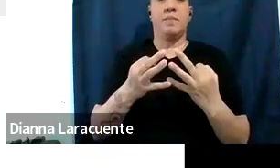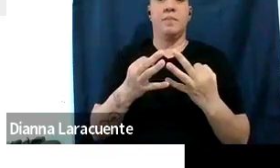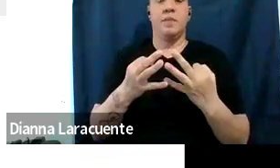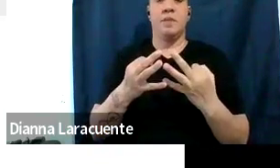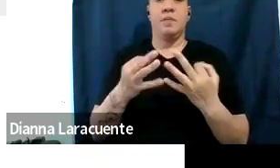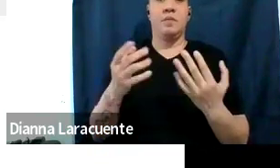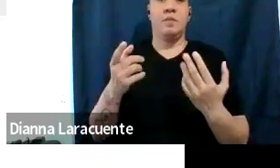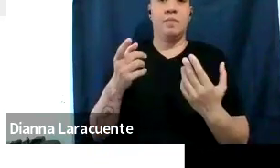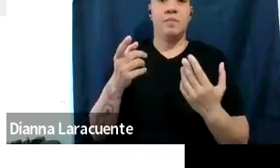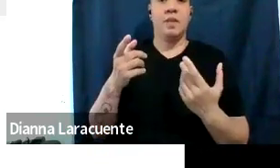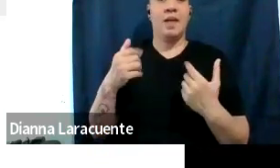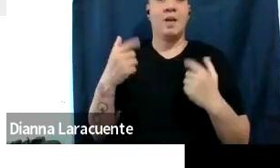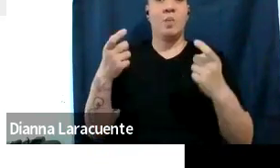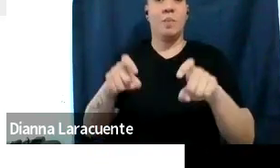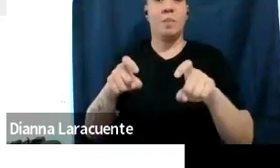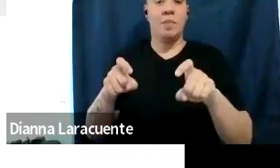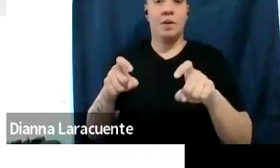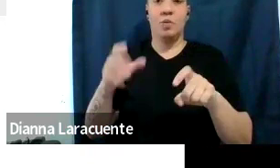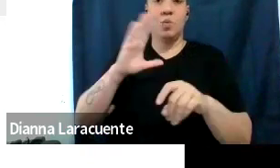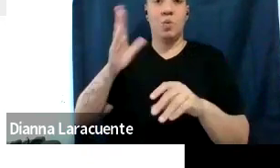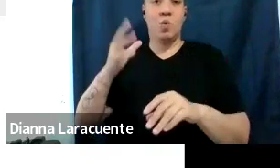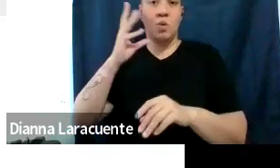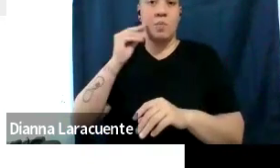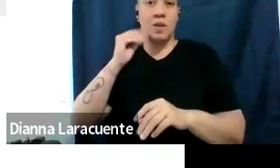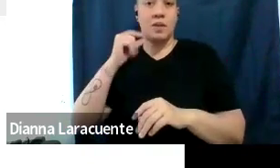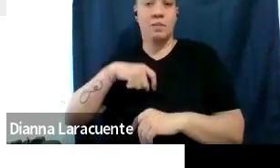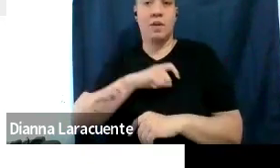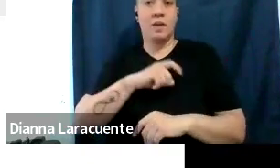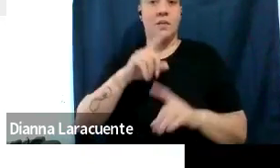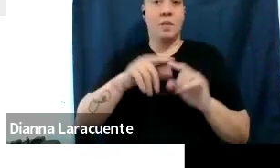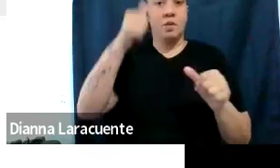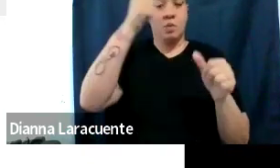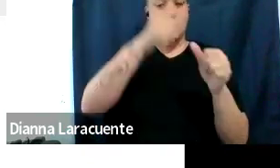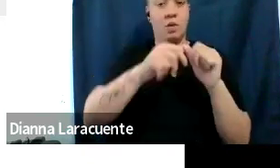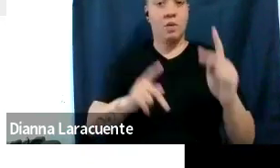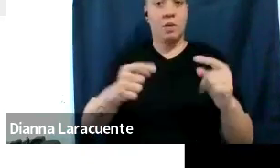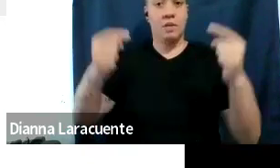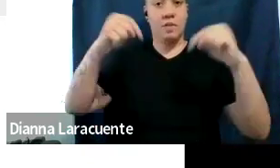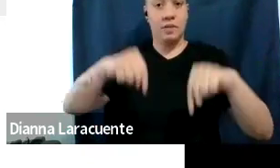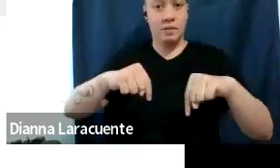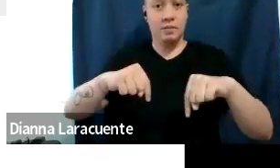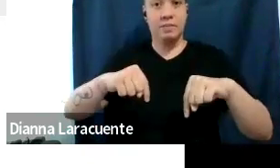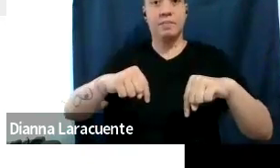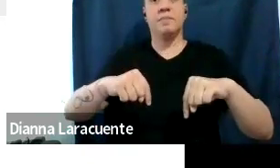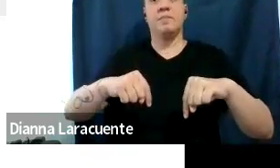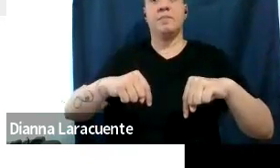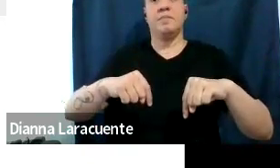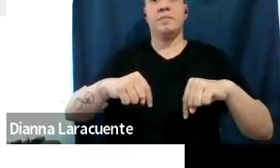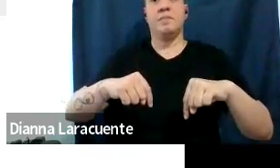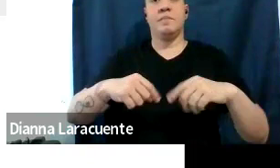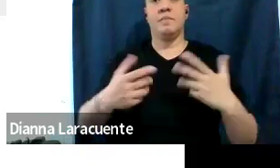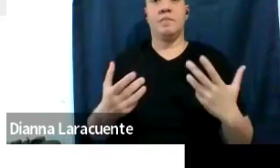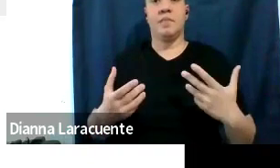perseguían mucho, pero no había sentido. Pero acuérdense que la gente que viene aquí es gente de la caña, es